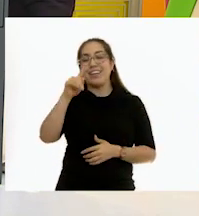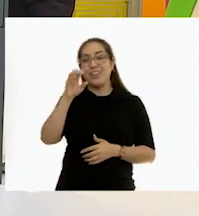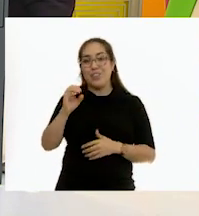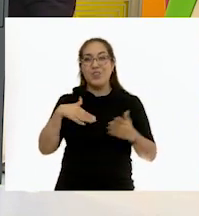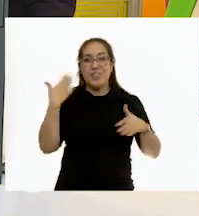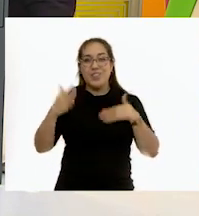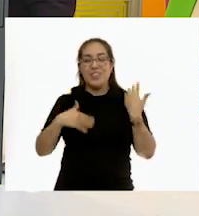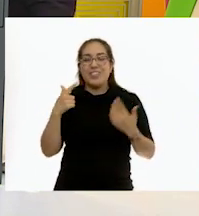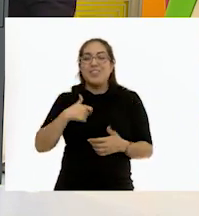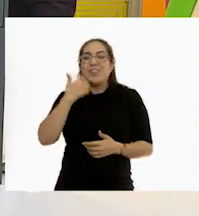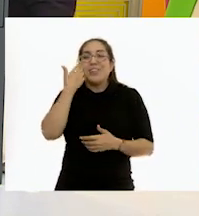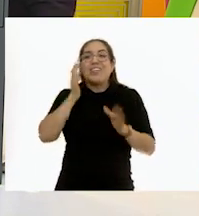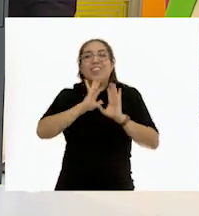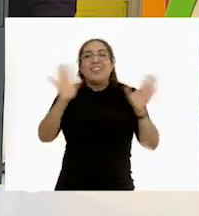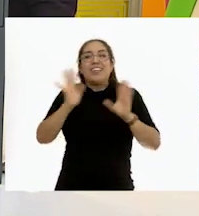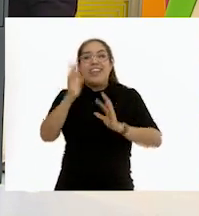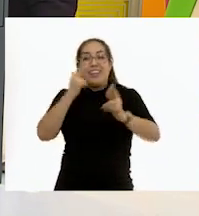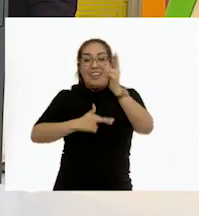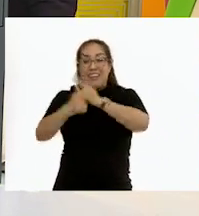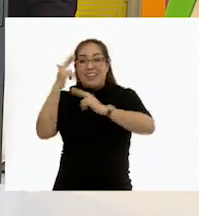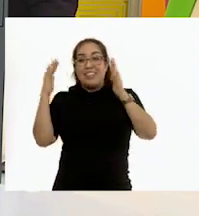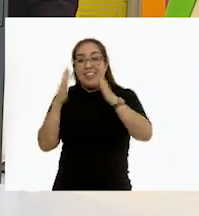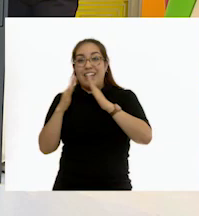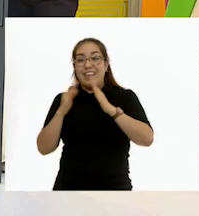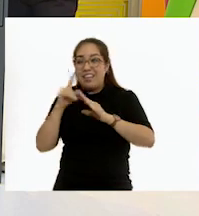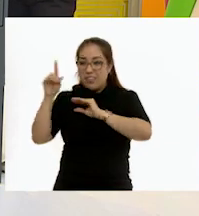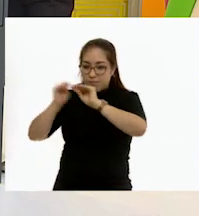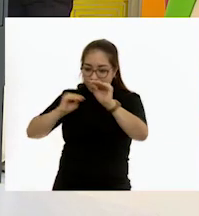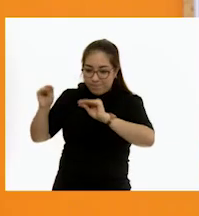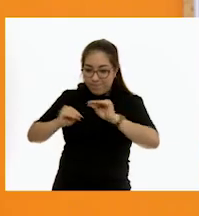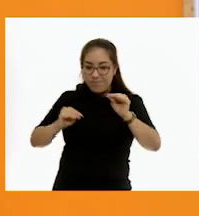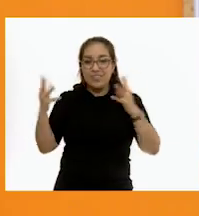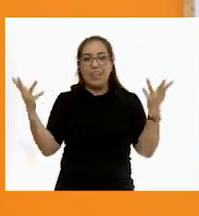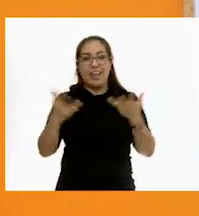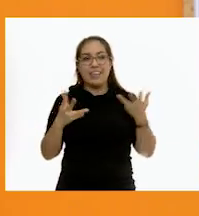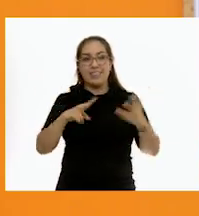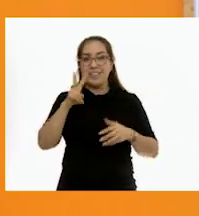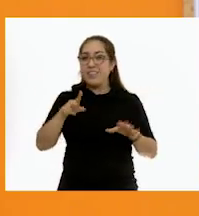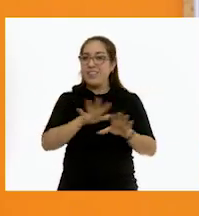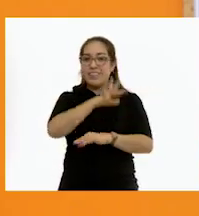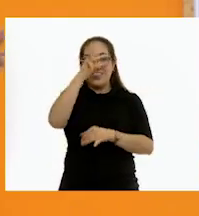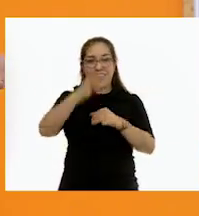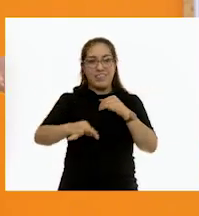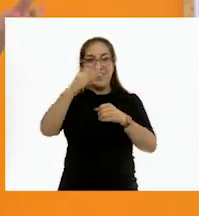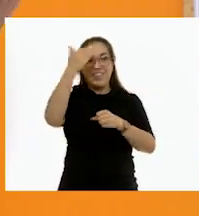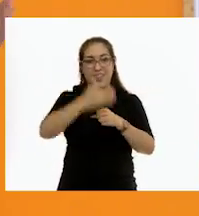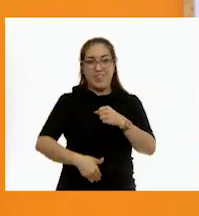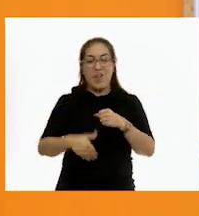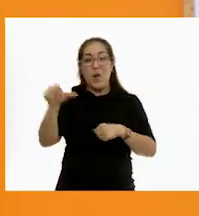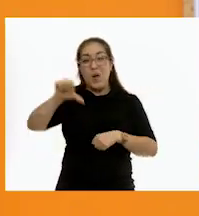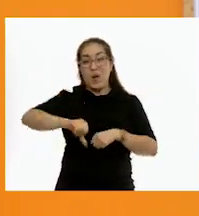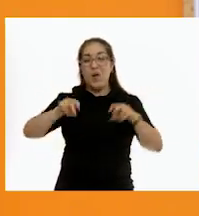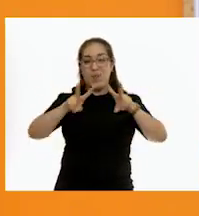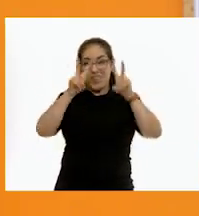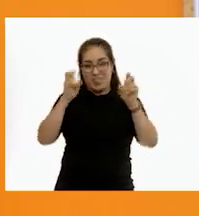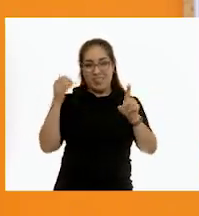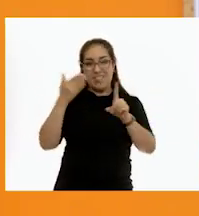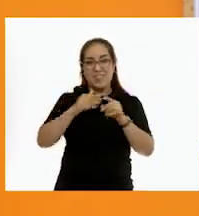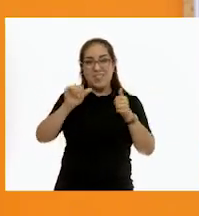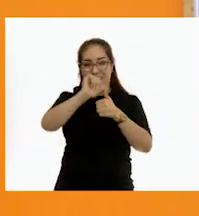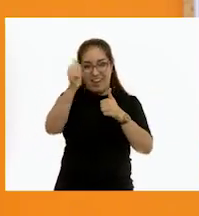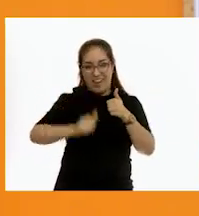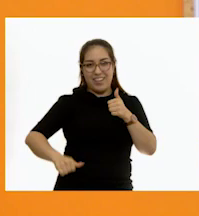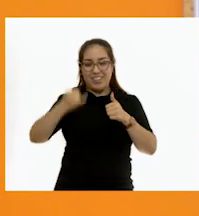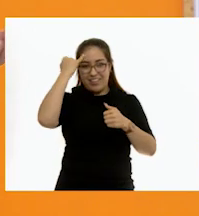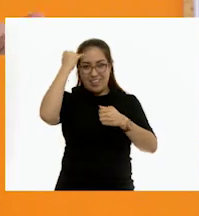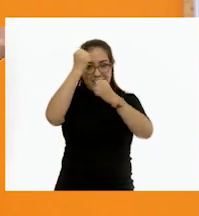yo no puedo esperar para ir a casa y ponerlo en acción. Hemos terminado con Acción con tu Imaginación.